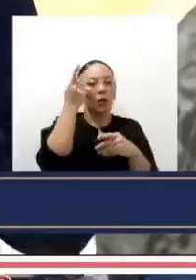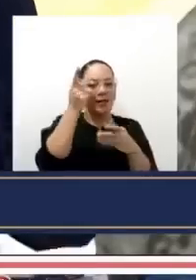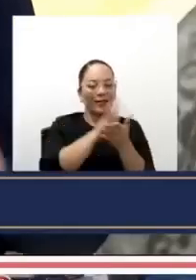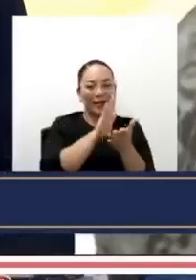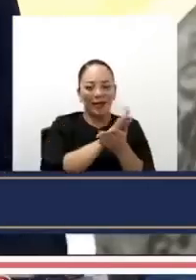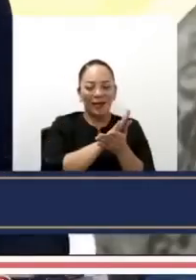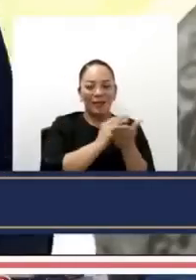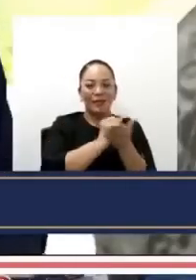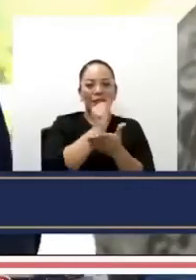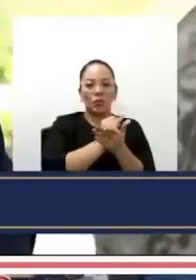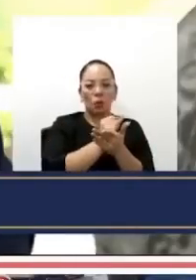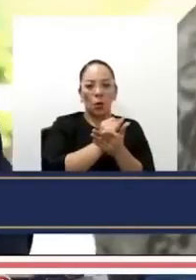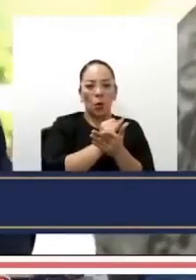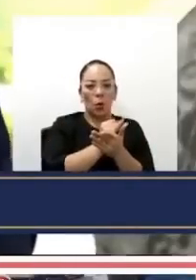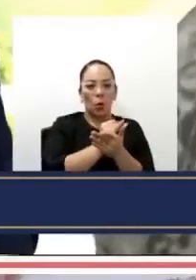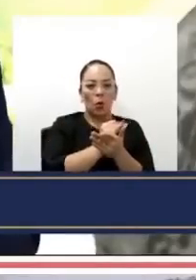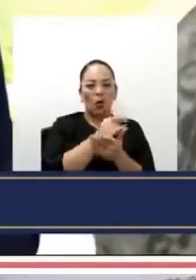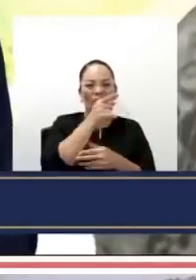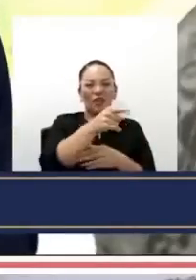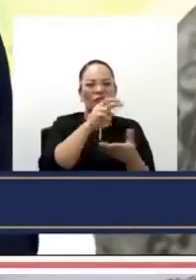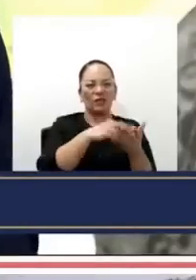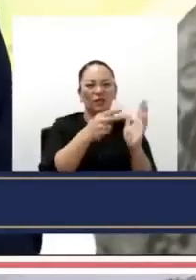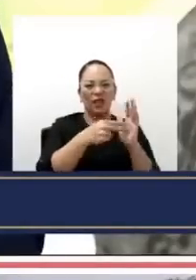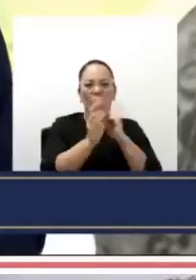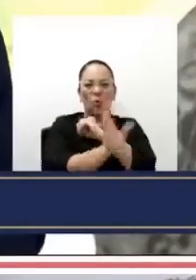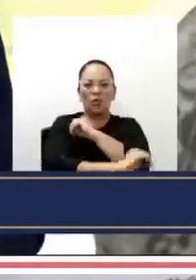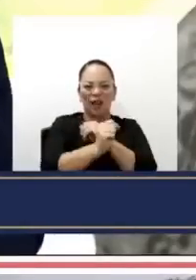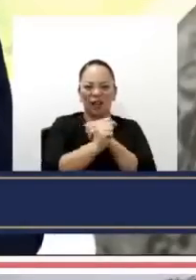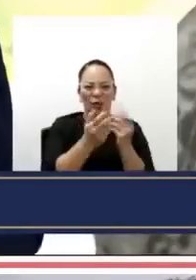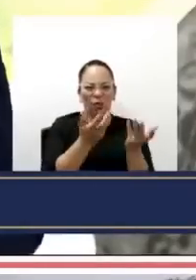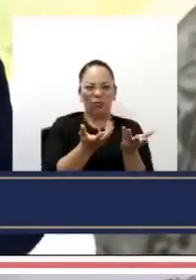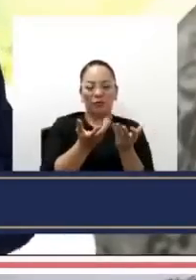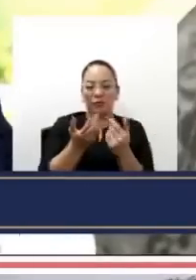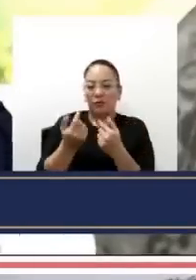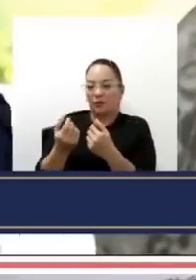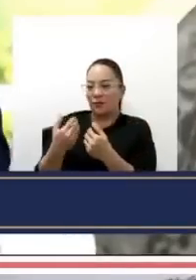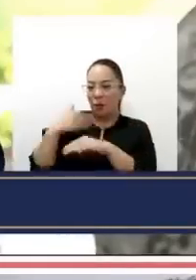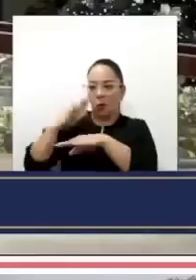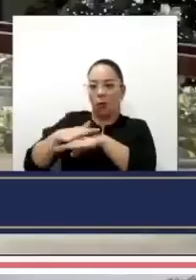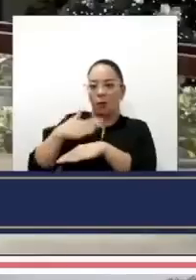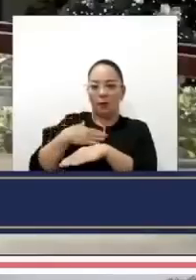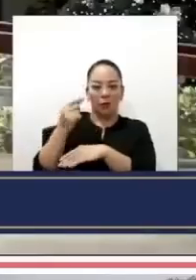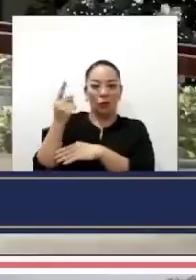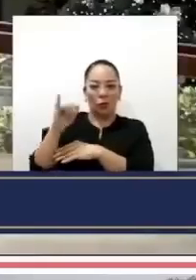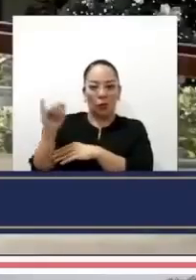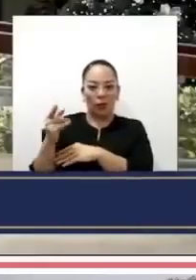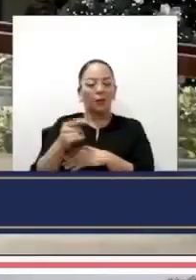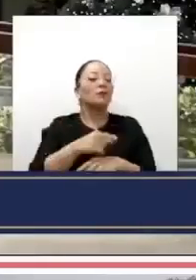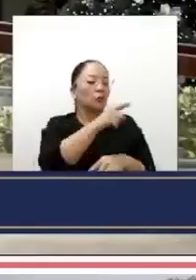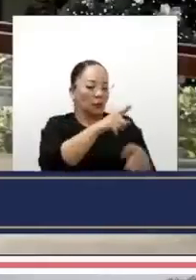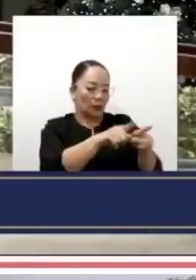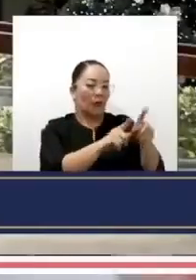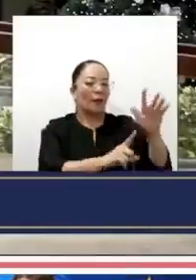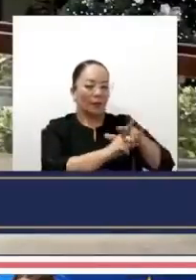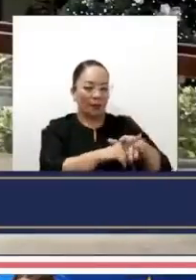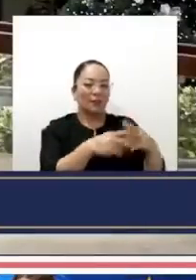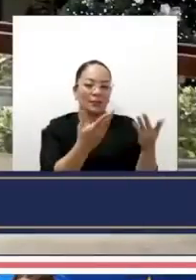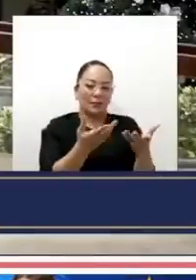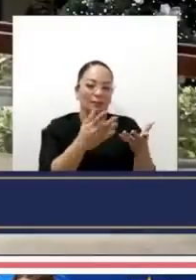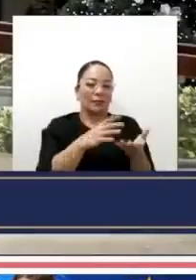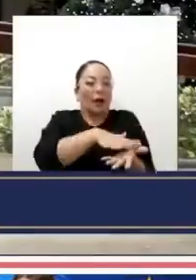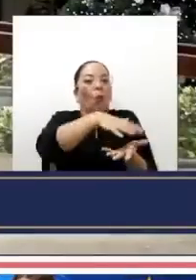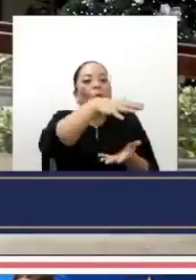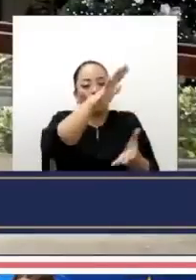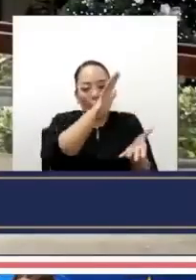investigación penal es un delito. Pero me pringan a mí, no solo a don Jorge. Ah, no, y salió usted también. Ah, bueno. Es que hay que hacer bulto.